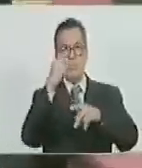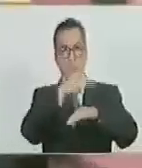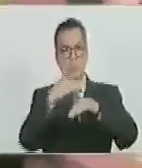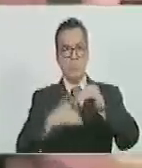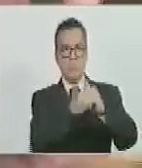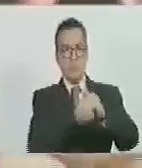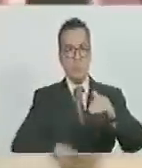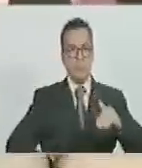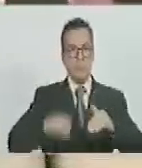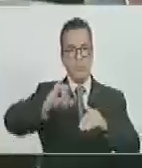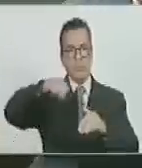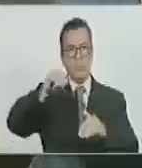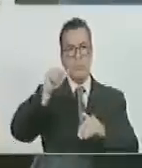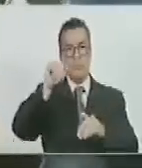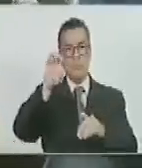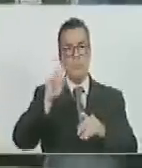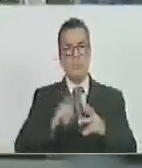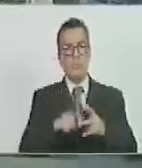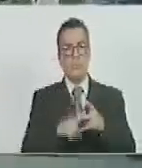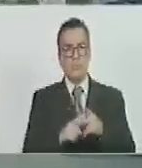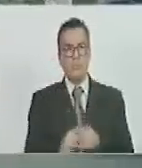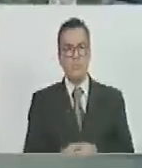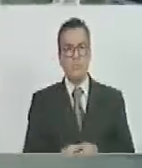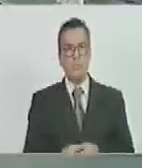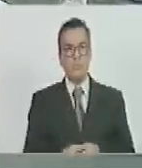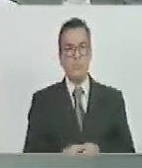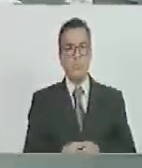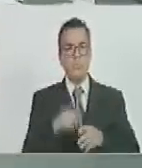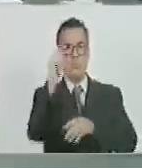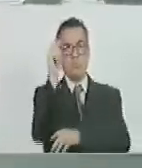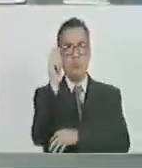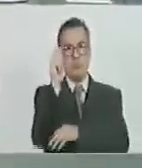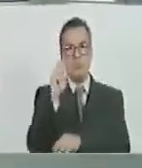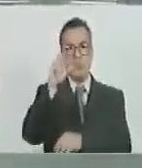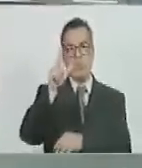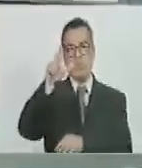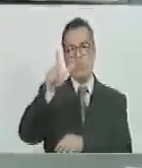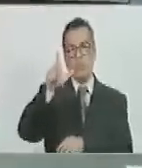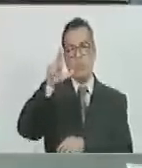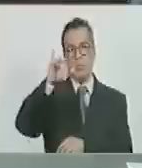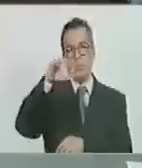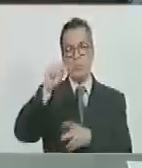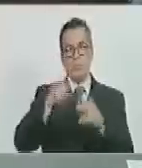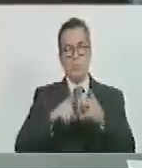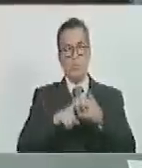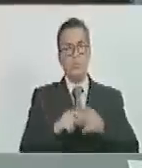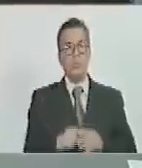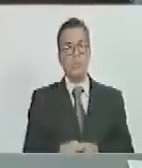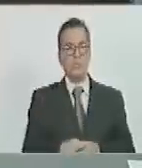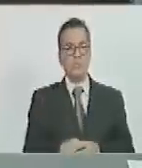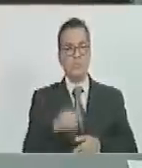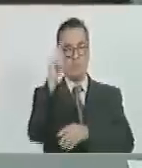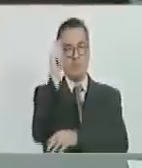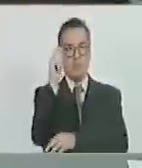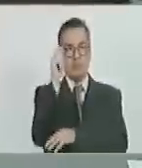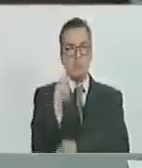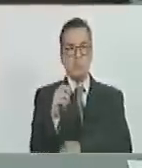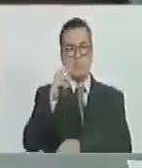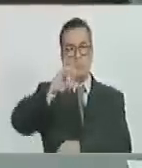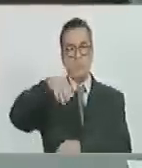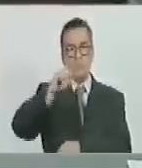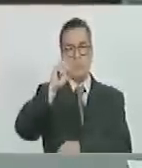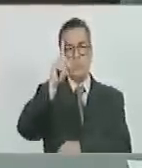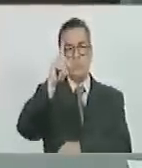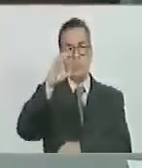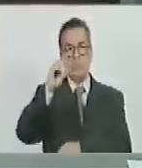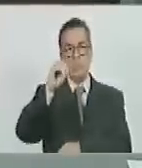vicepresidente, el diputado José Rogelio Correa, la diputada Noslu Rodríguez Franco, el diputado Hidalgo